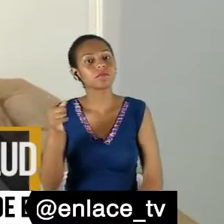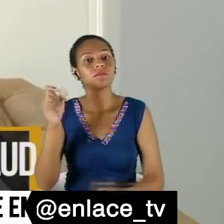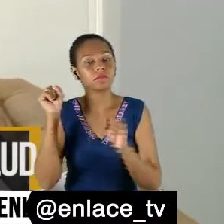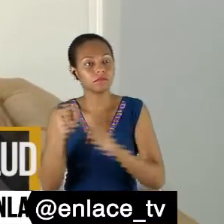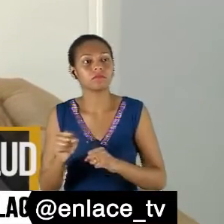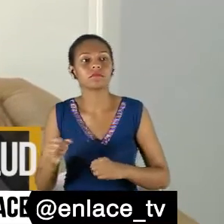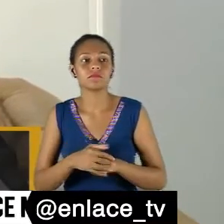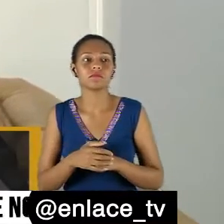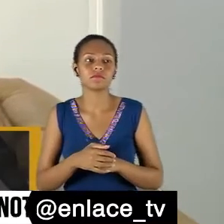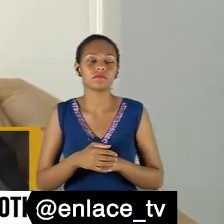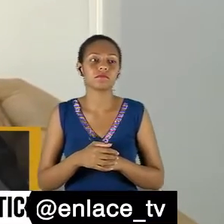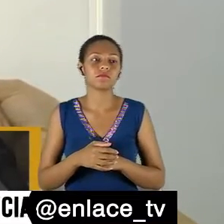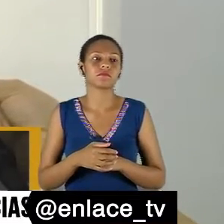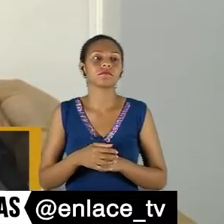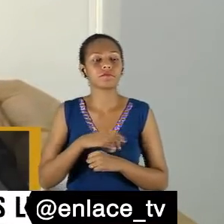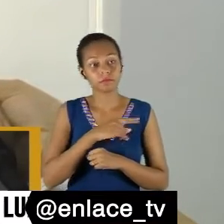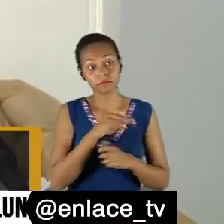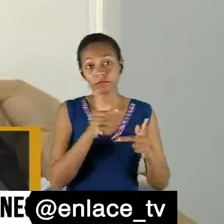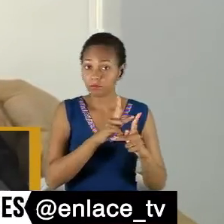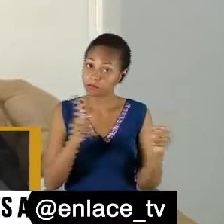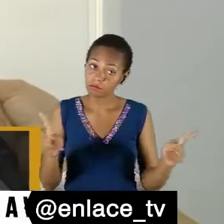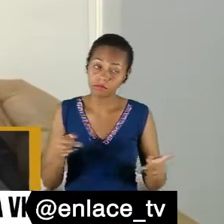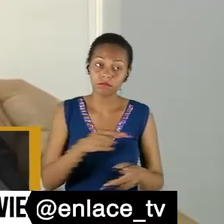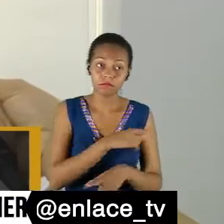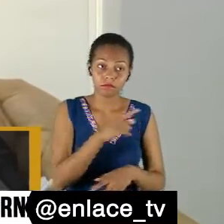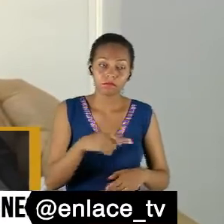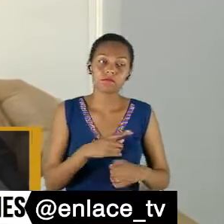cuales estos usuarios o estos